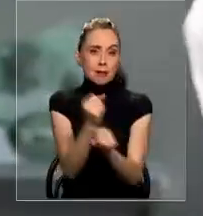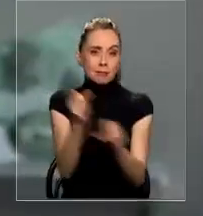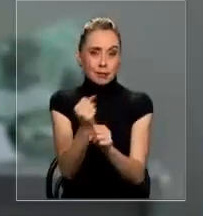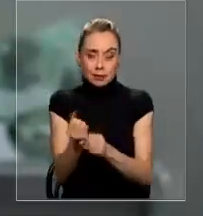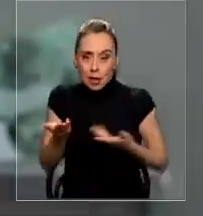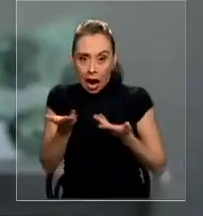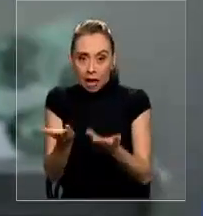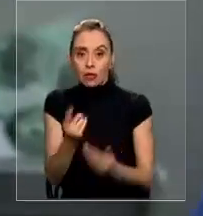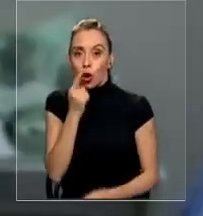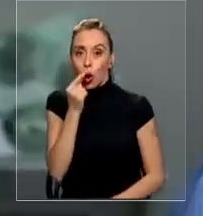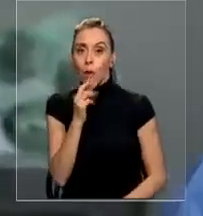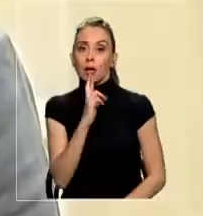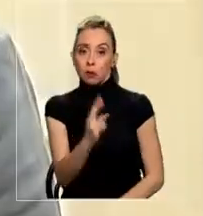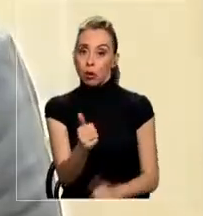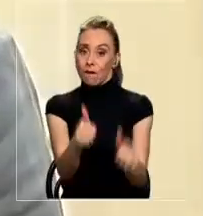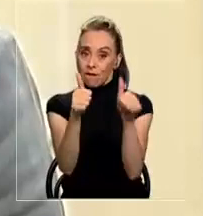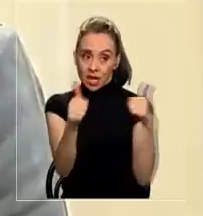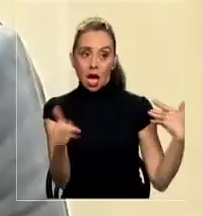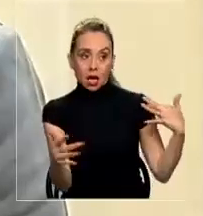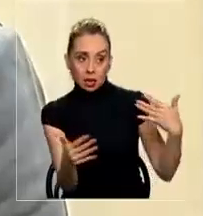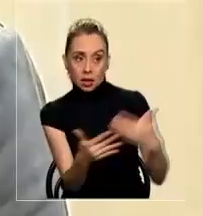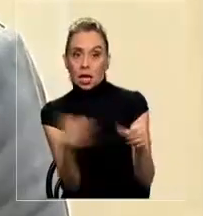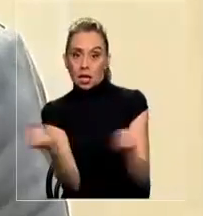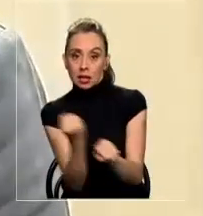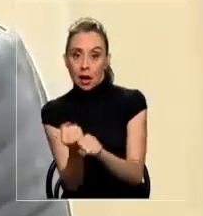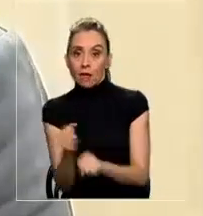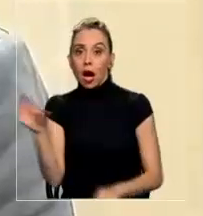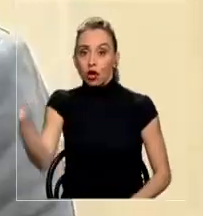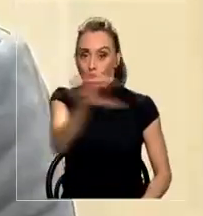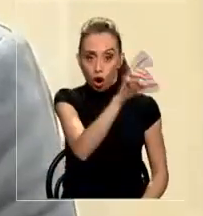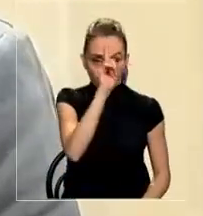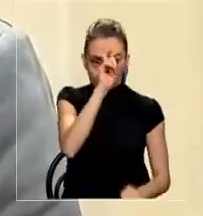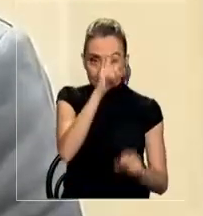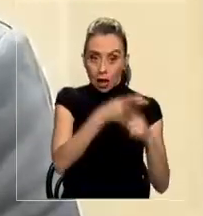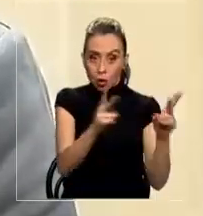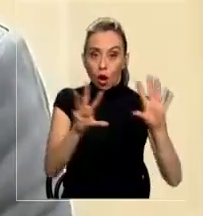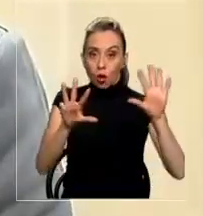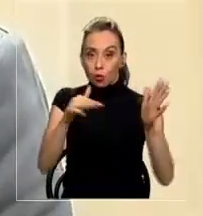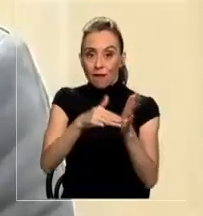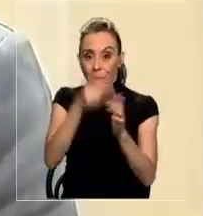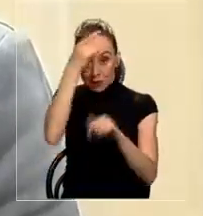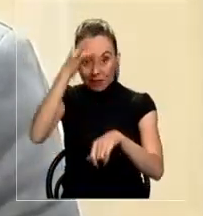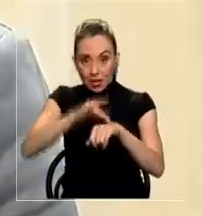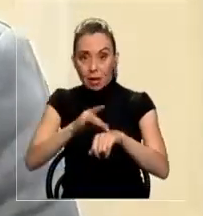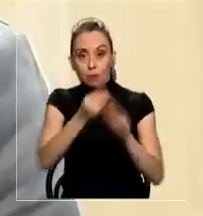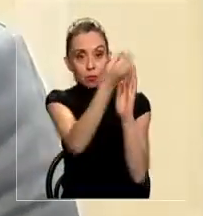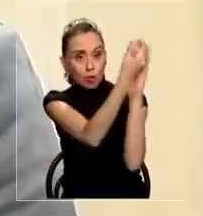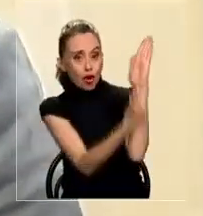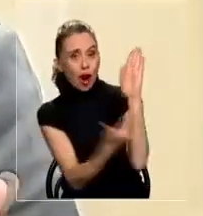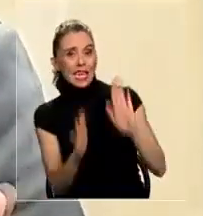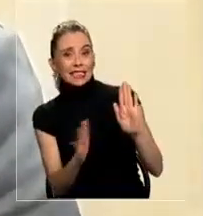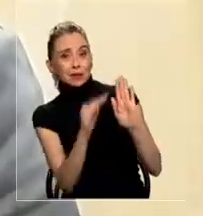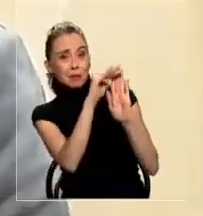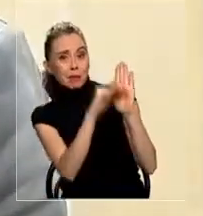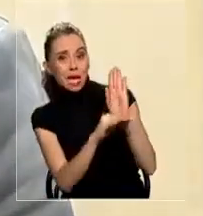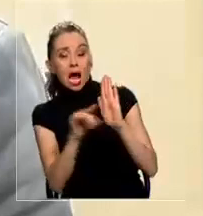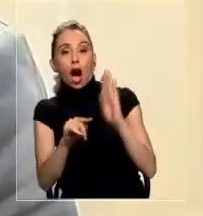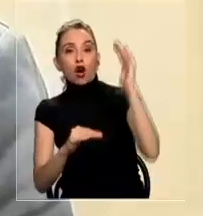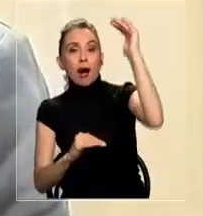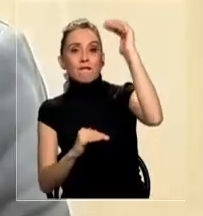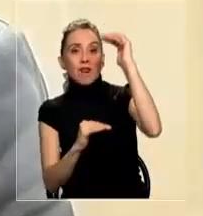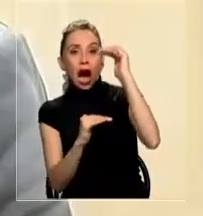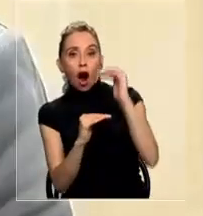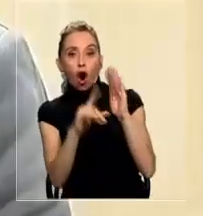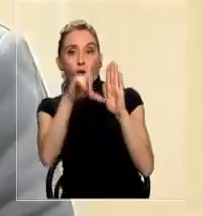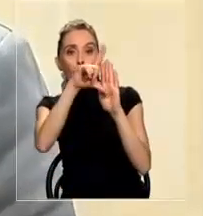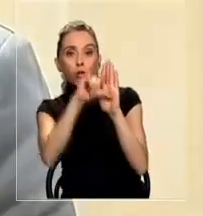Vamos bien, es un trabajo arduo donde hay servicios de salud que partieron con 9.000 pacientes en lista de espera y les van quedando menos de 1.000.